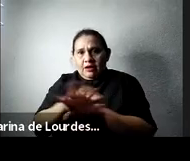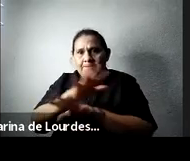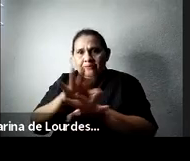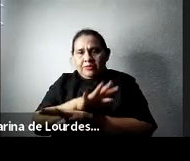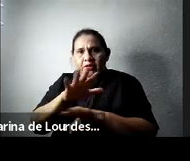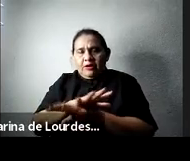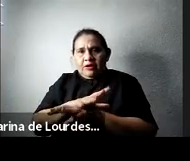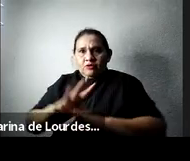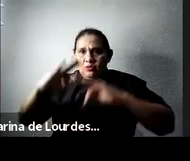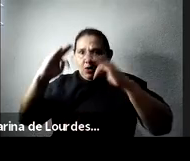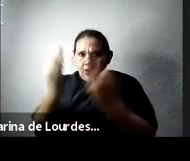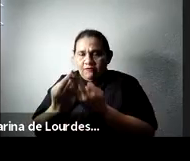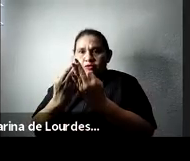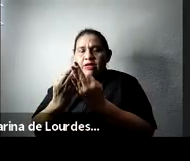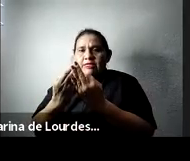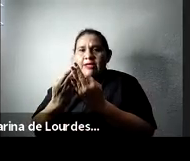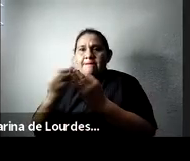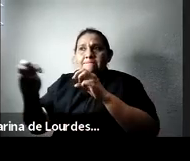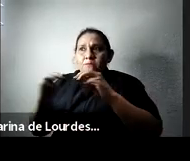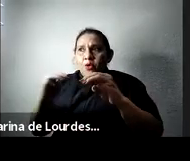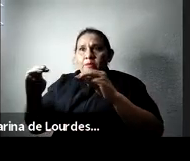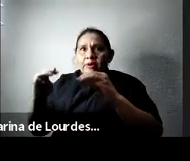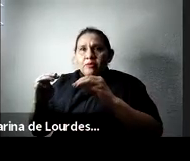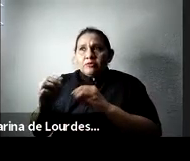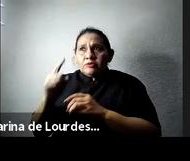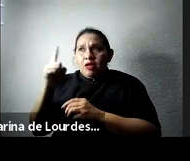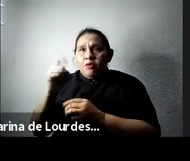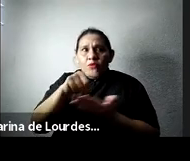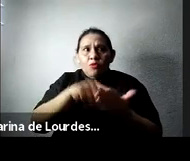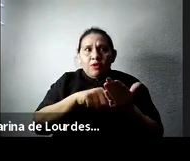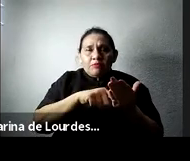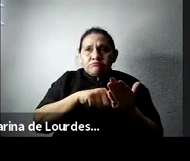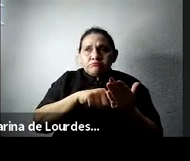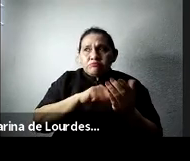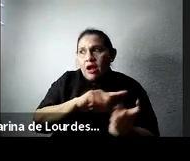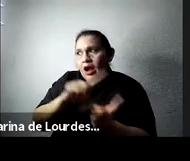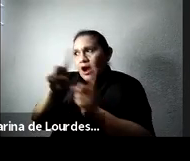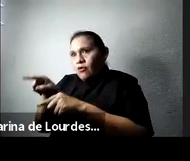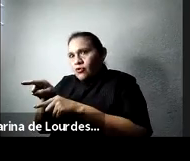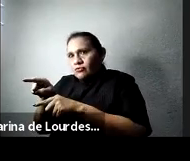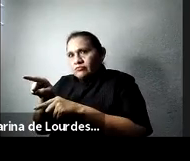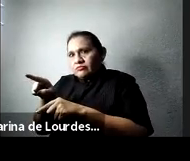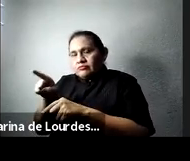nuestra manera de movernos de un lugar al otro. La siguiente.